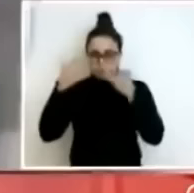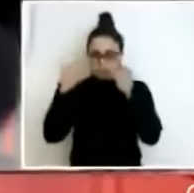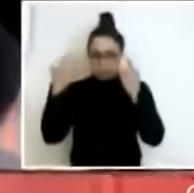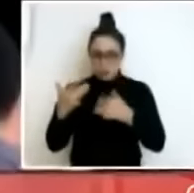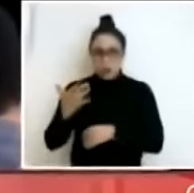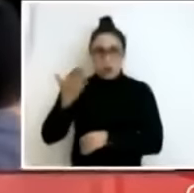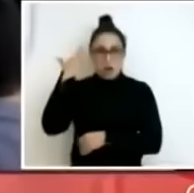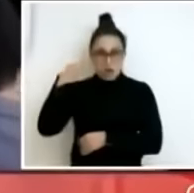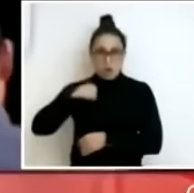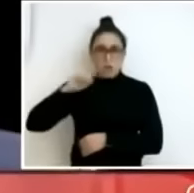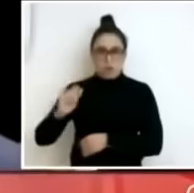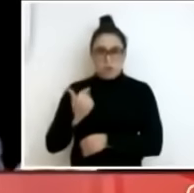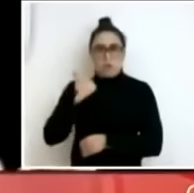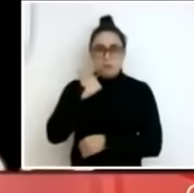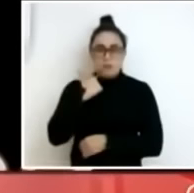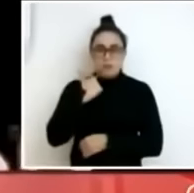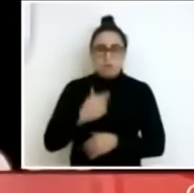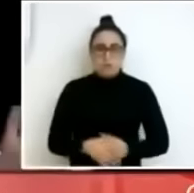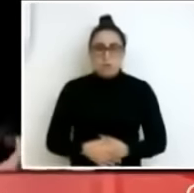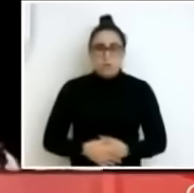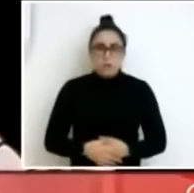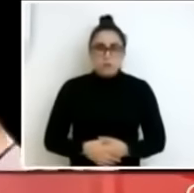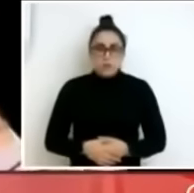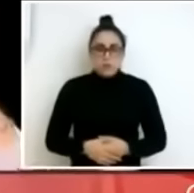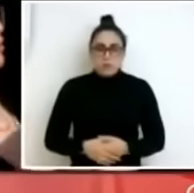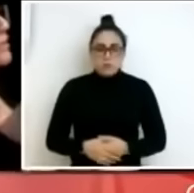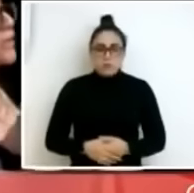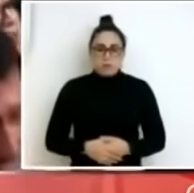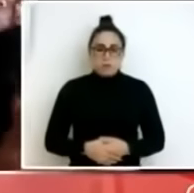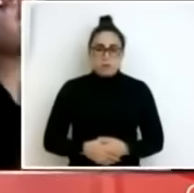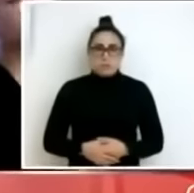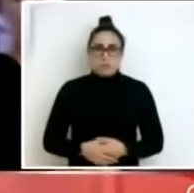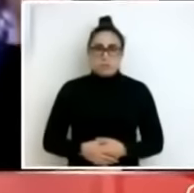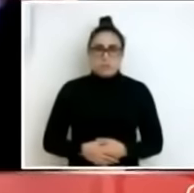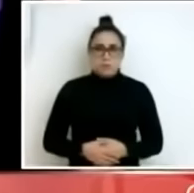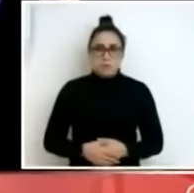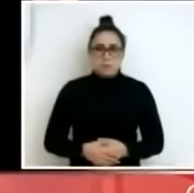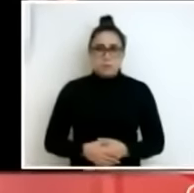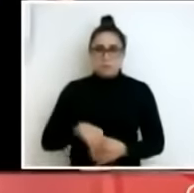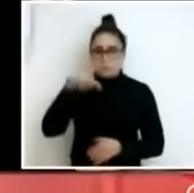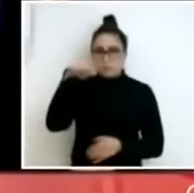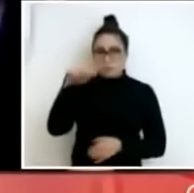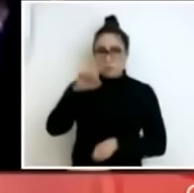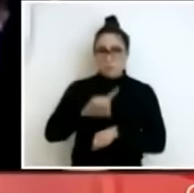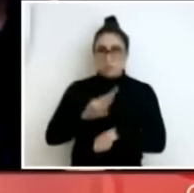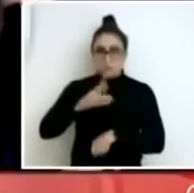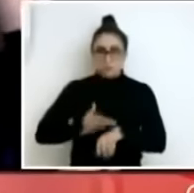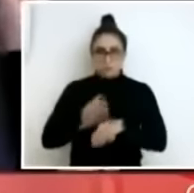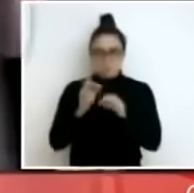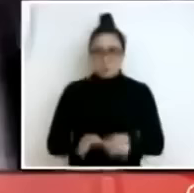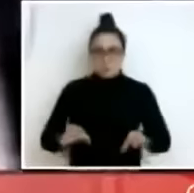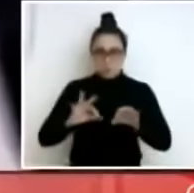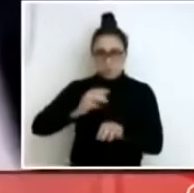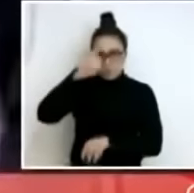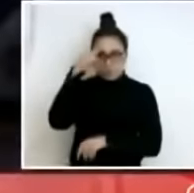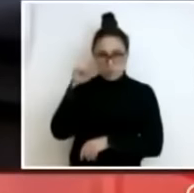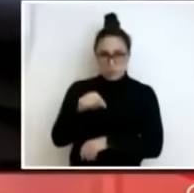soy el de hoy en efecto es un día histórico para la patria